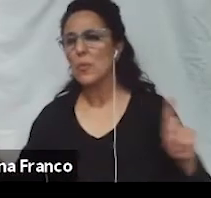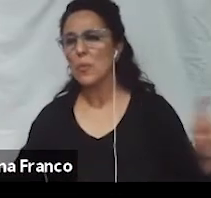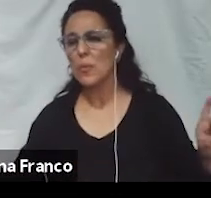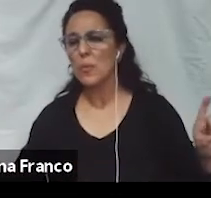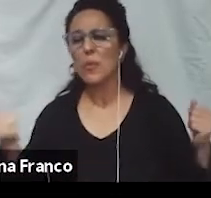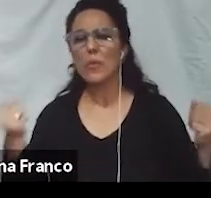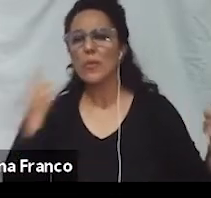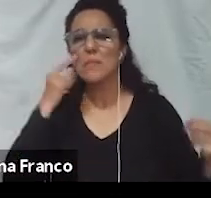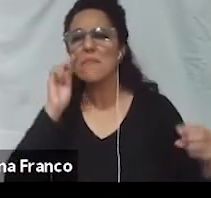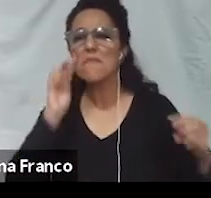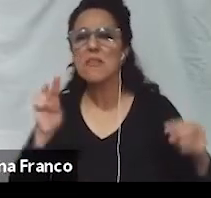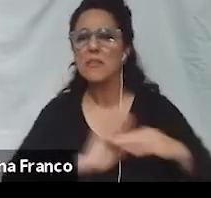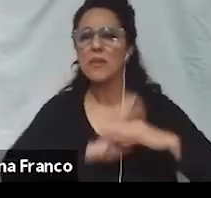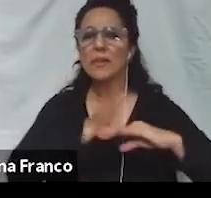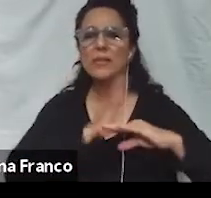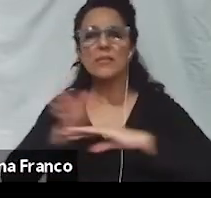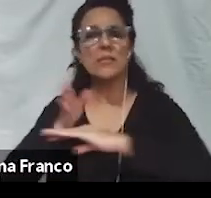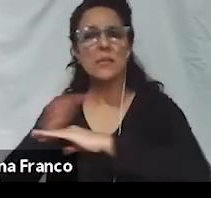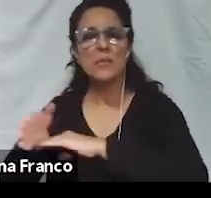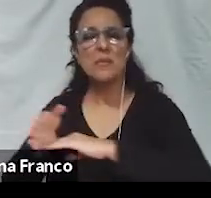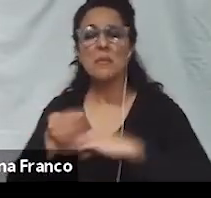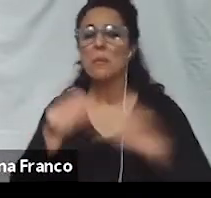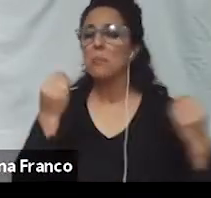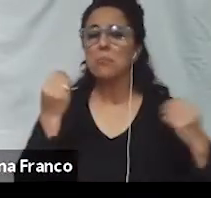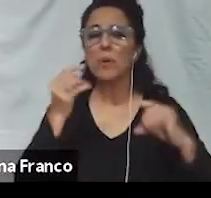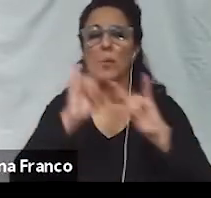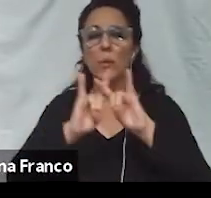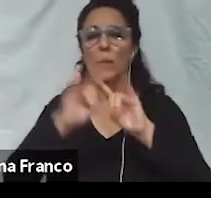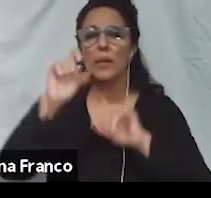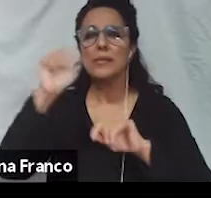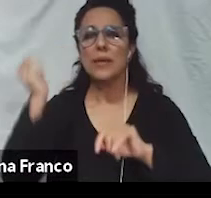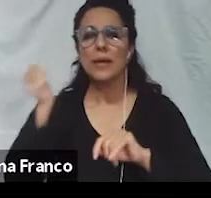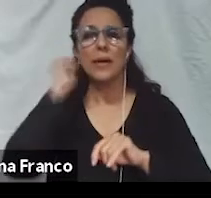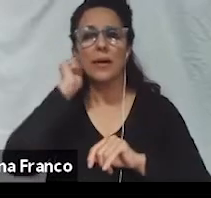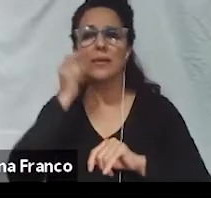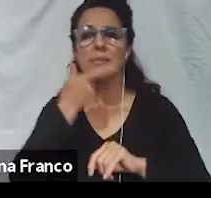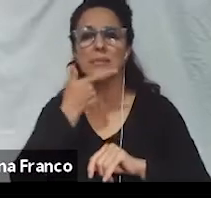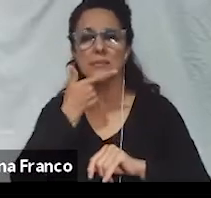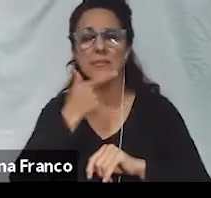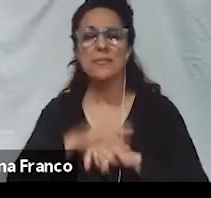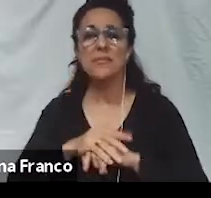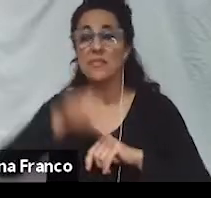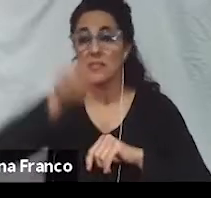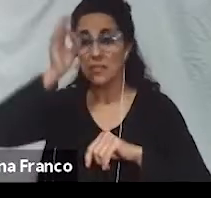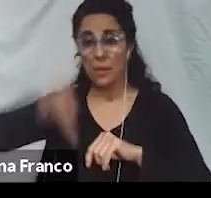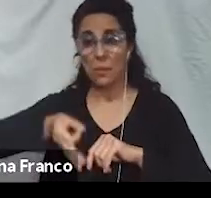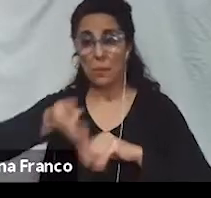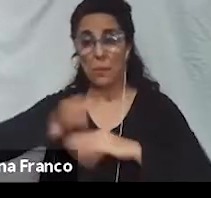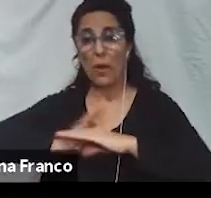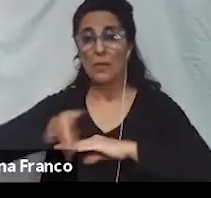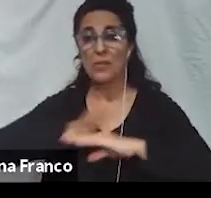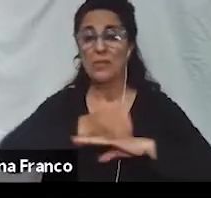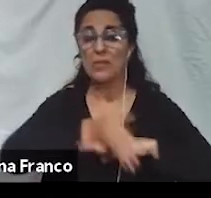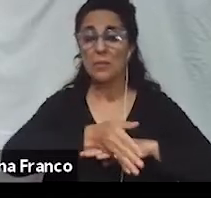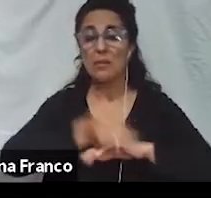todas estas clases estuvimos viendo qué es accesibilidad, qué son las WCAG. Sabemos que la accesibilidad